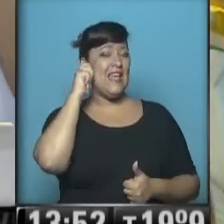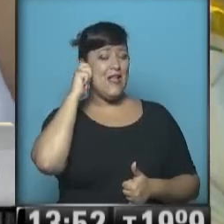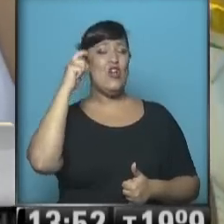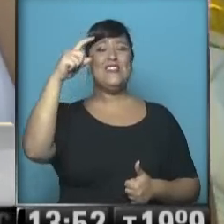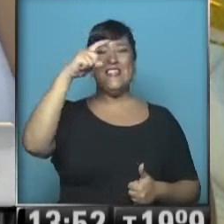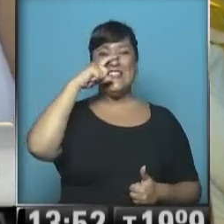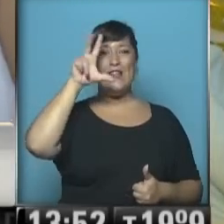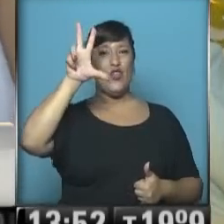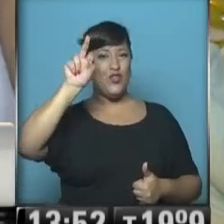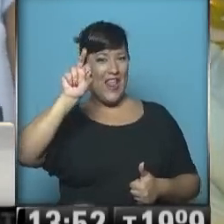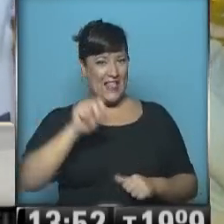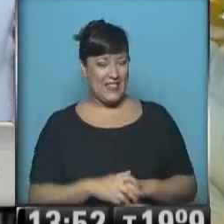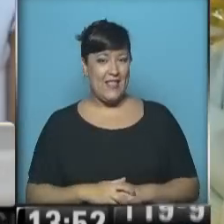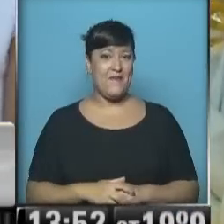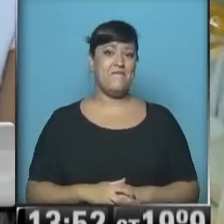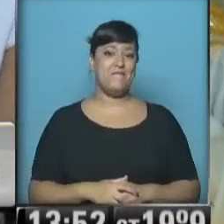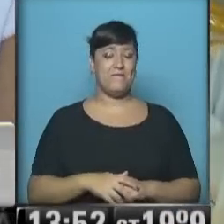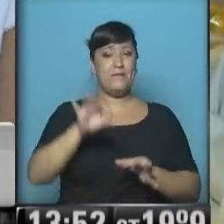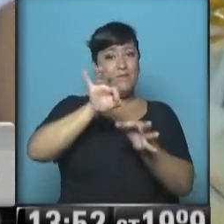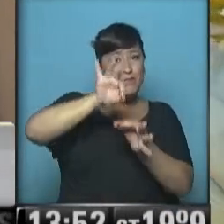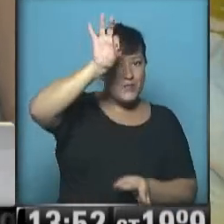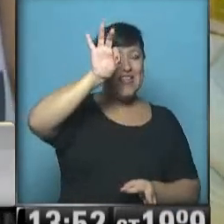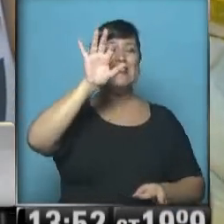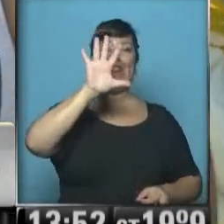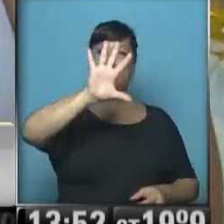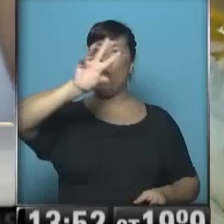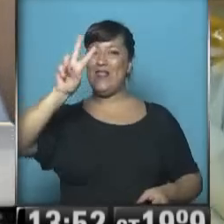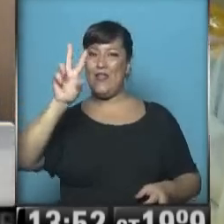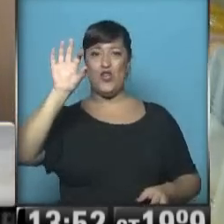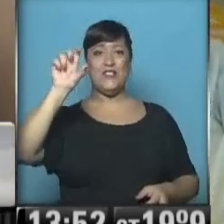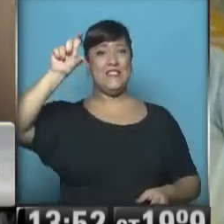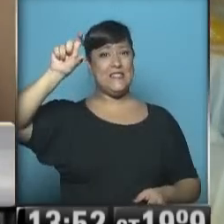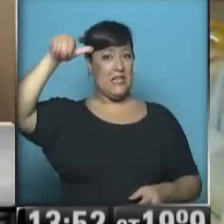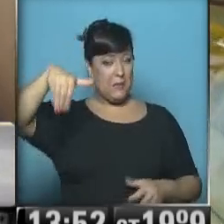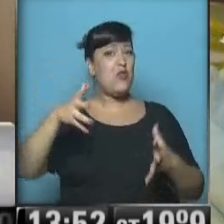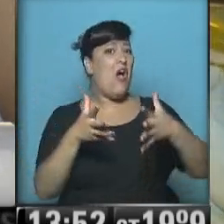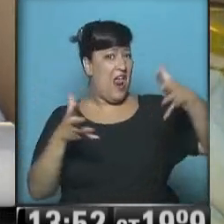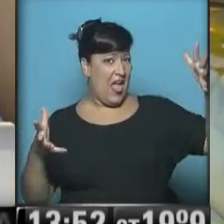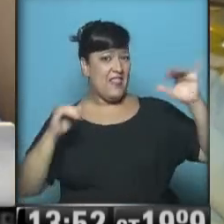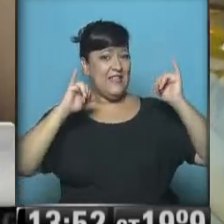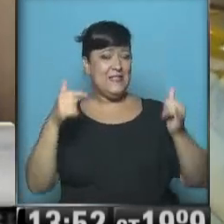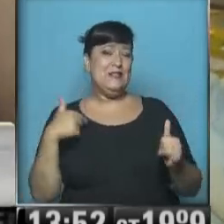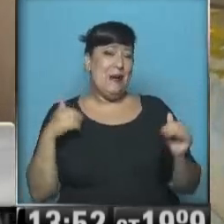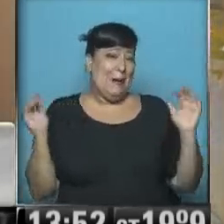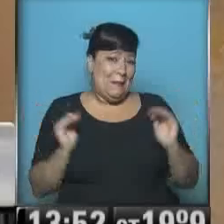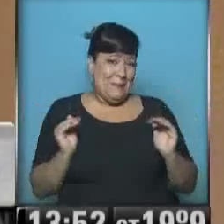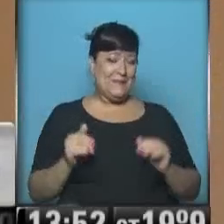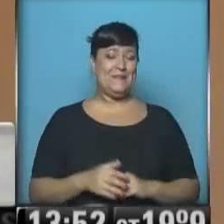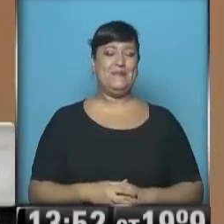3 kilos 730 gramos. Así que mide 52 centímetros. Es un bebé grande y yo tan chiquita.